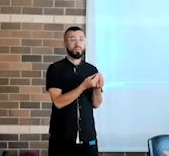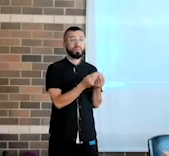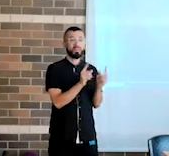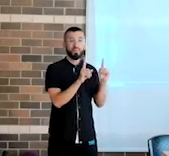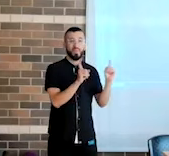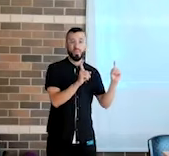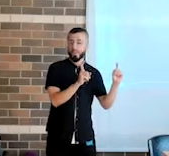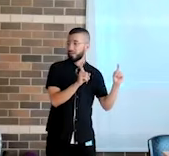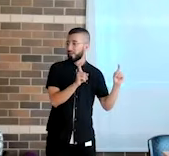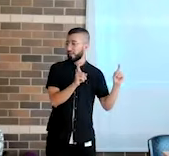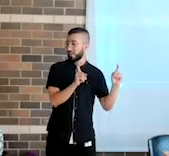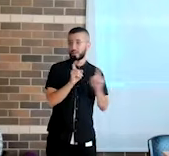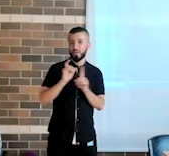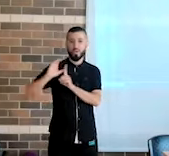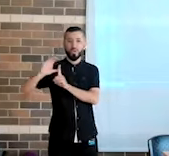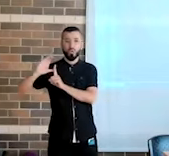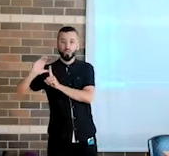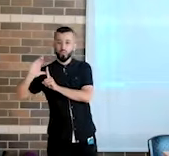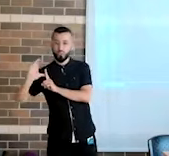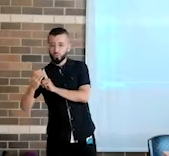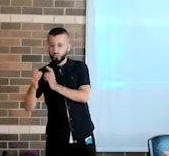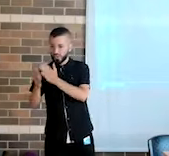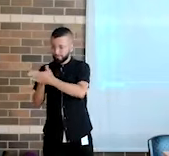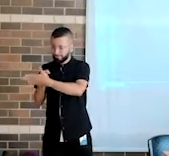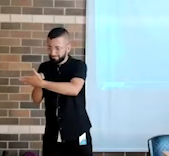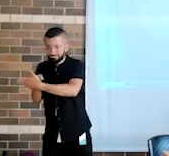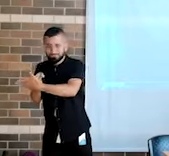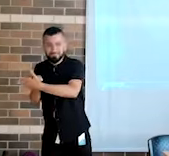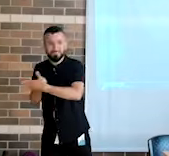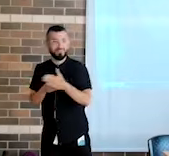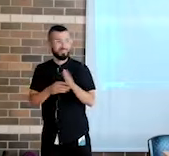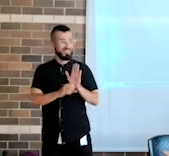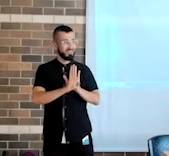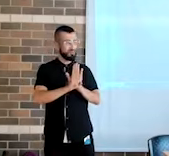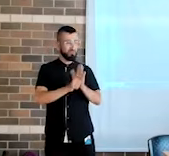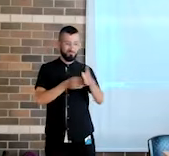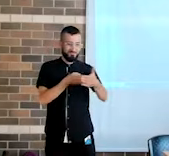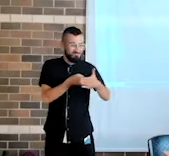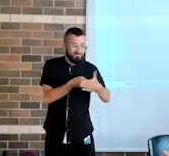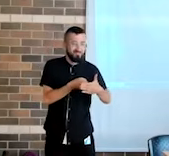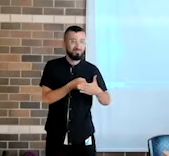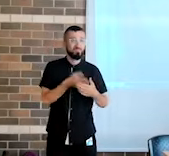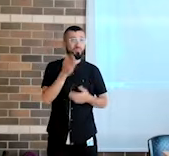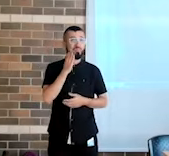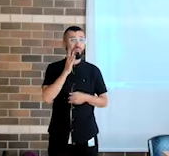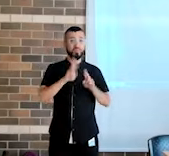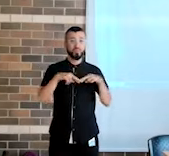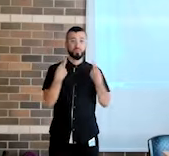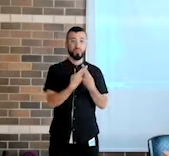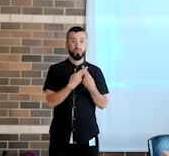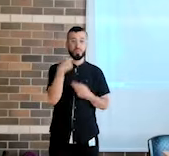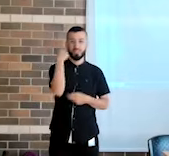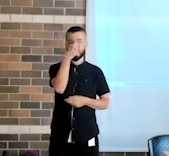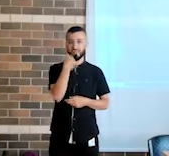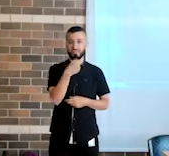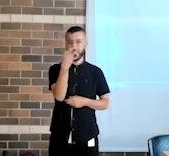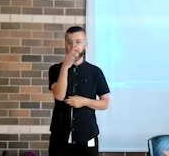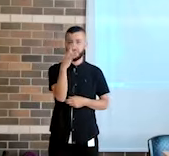con las barreras culturales simbólicas. Está programada la juntanza para el 13 de